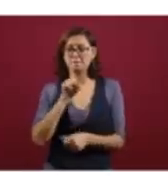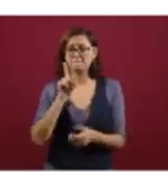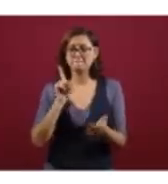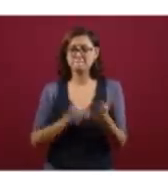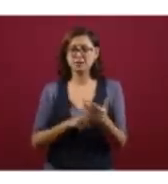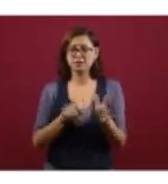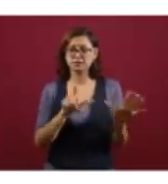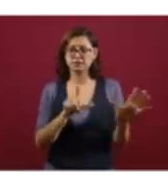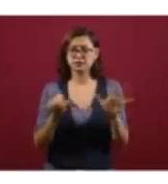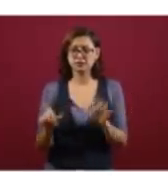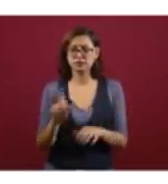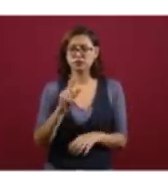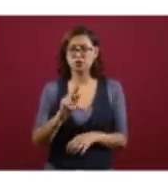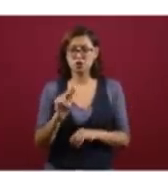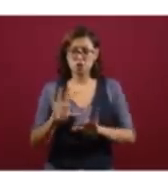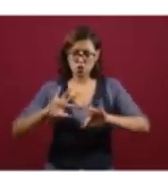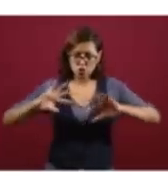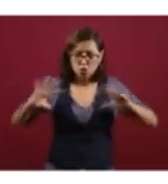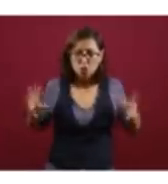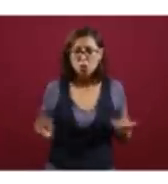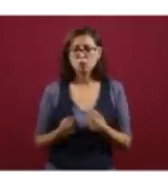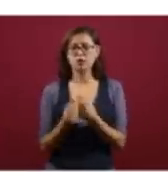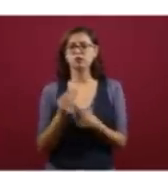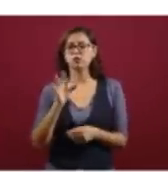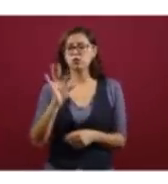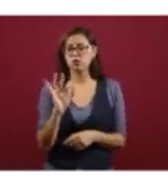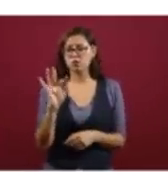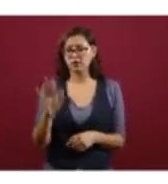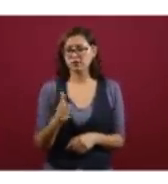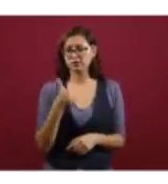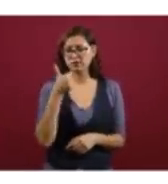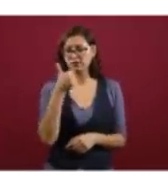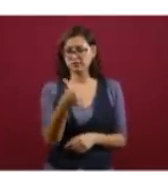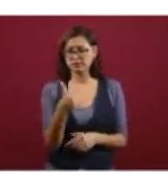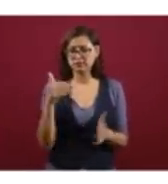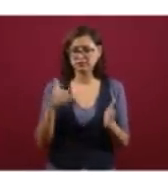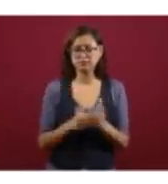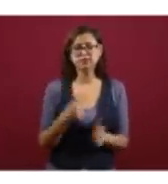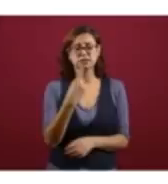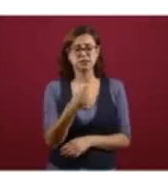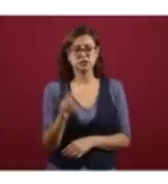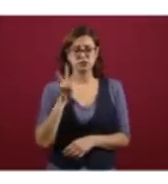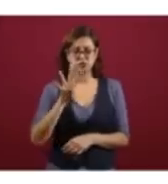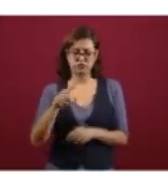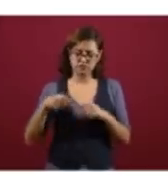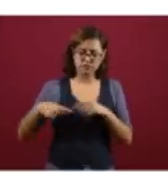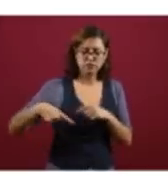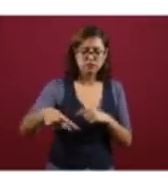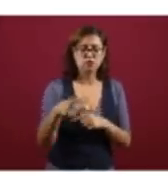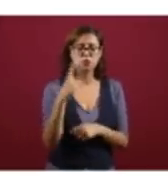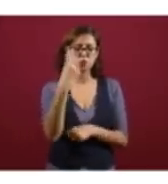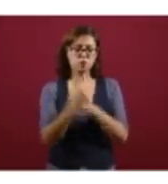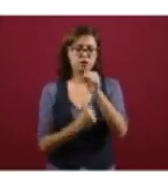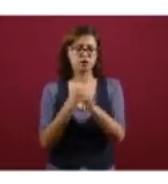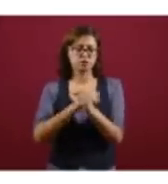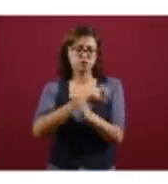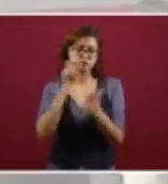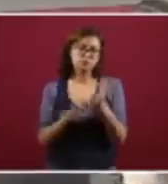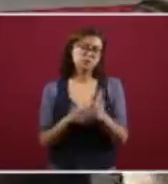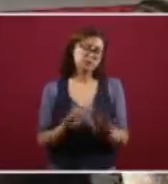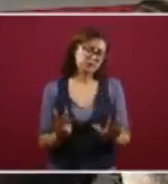1.780, para un total de 46.000 acciones programadas para el ejercicio